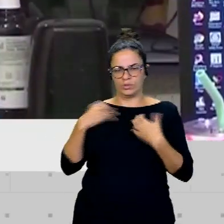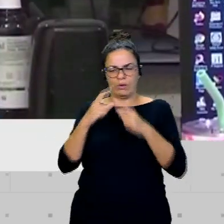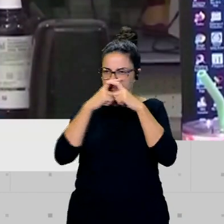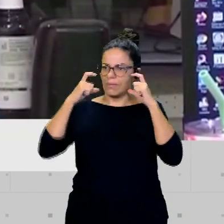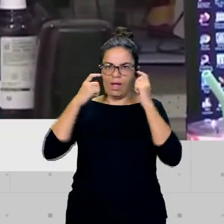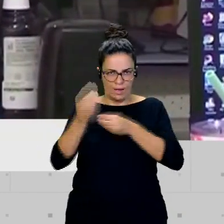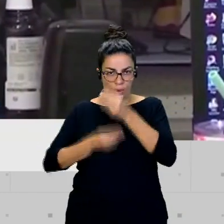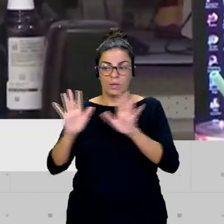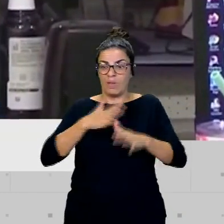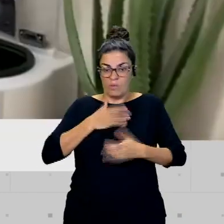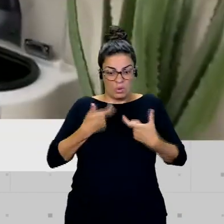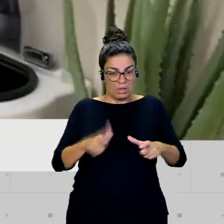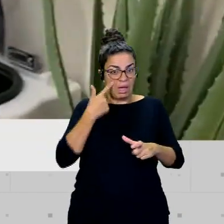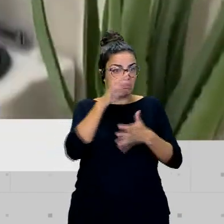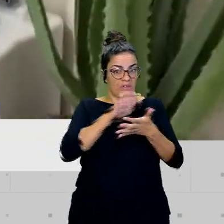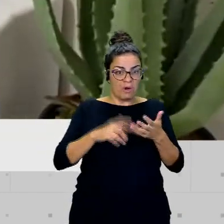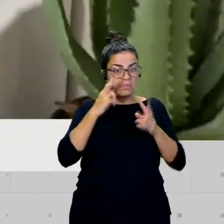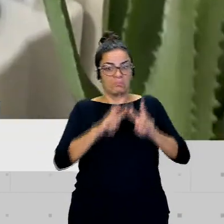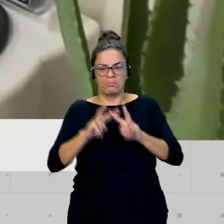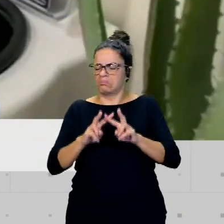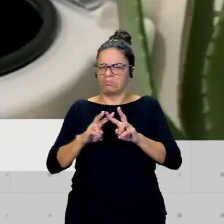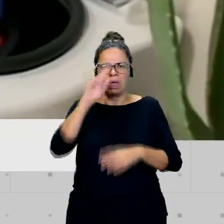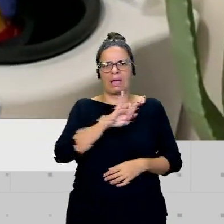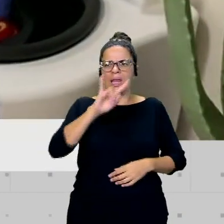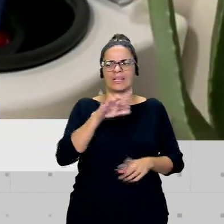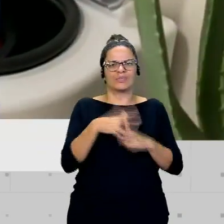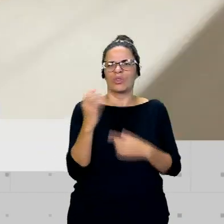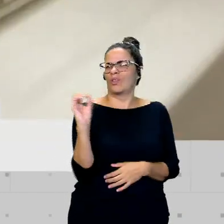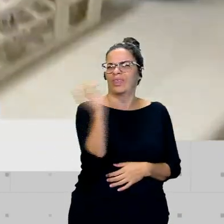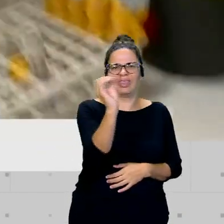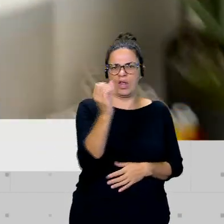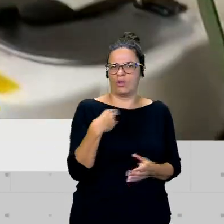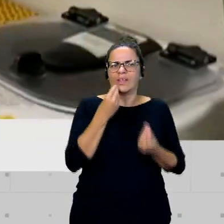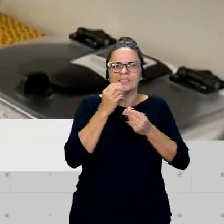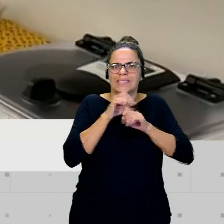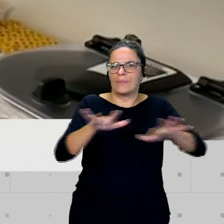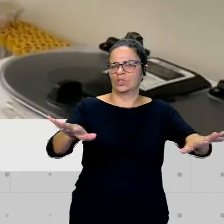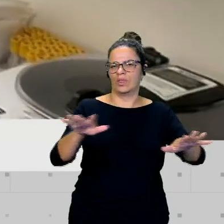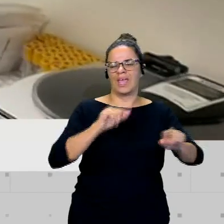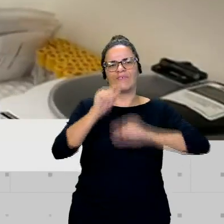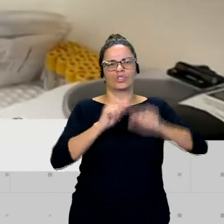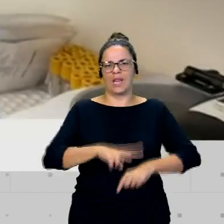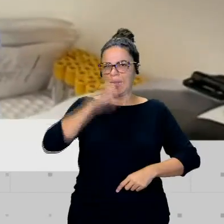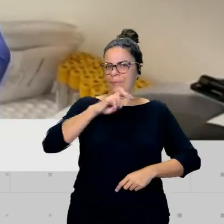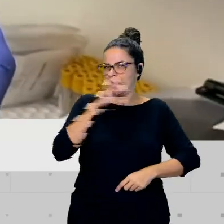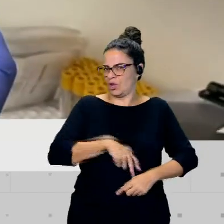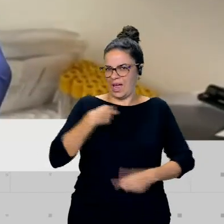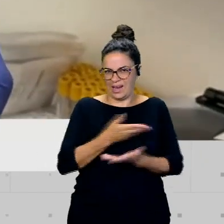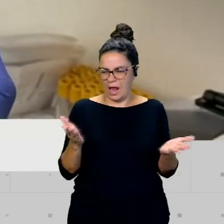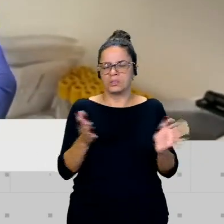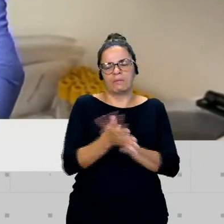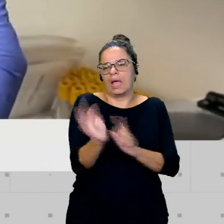mi unidad es que Canarias está en escenario cero de transmisión de infecciones respiratorias en su conjunto. Es decir, es una